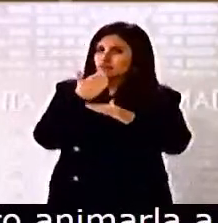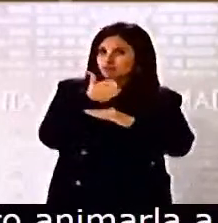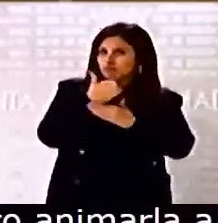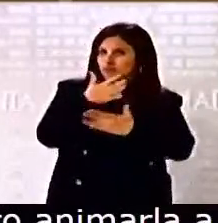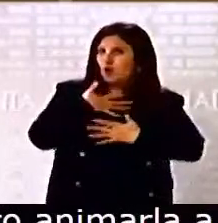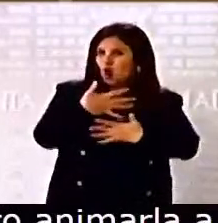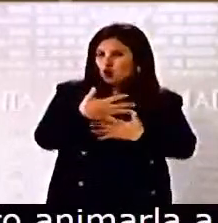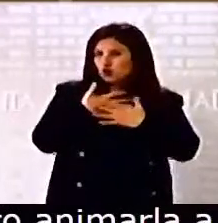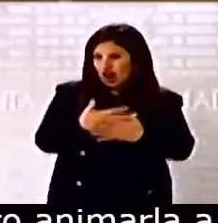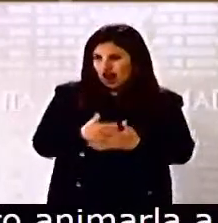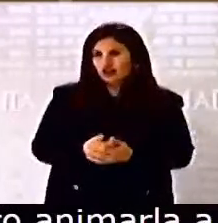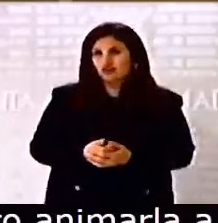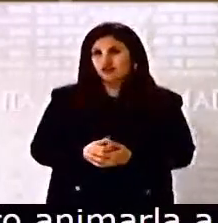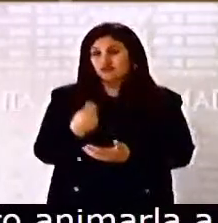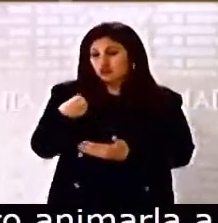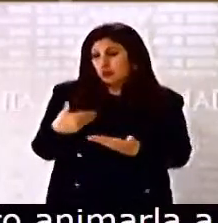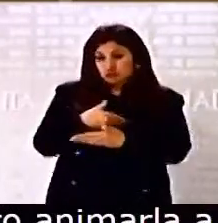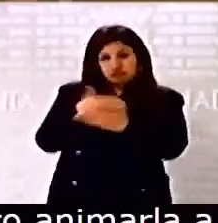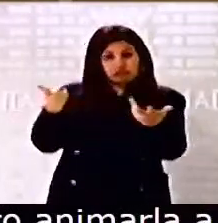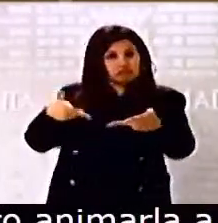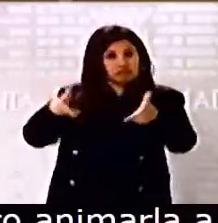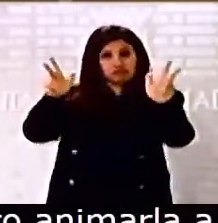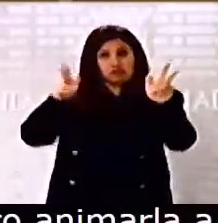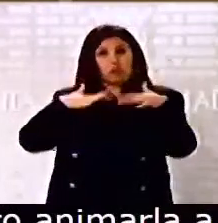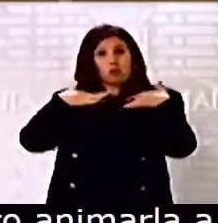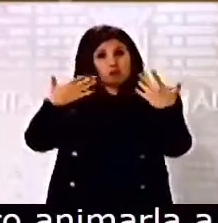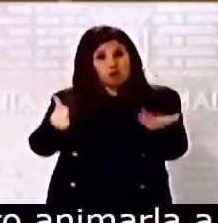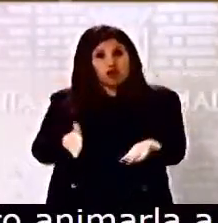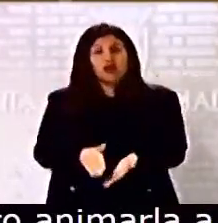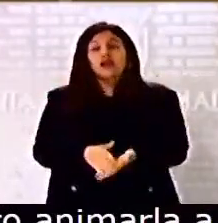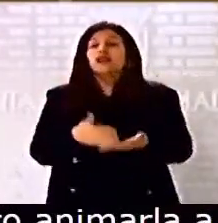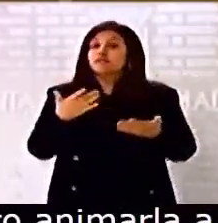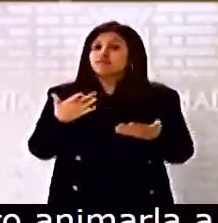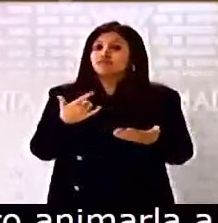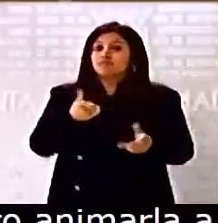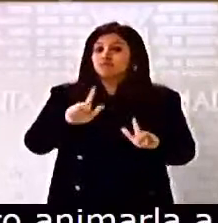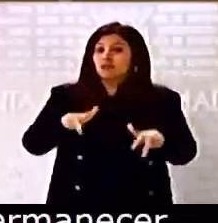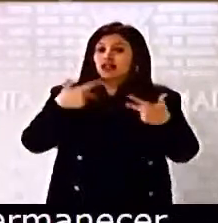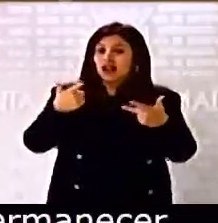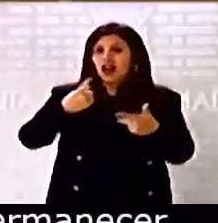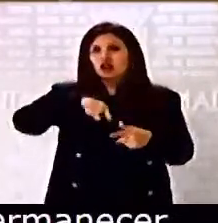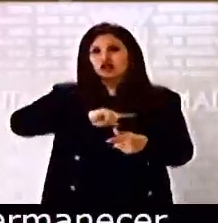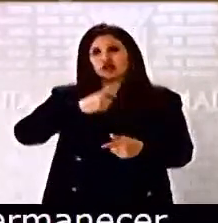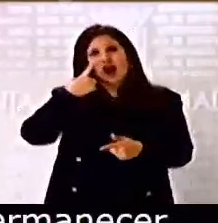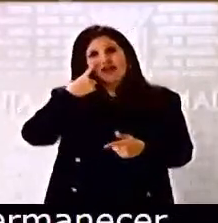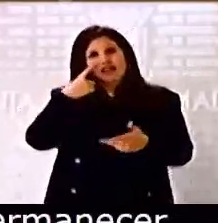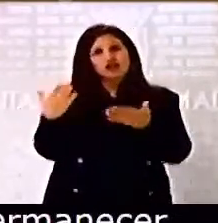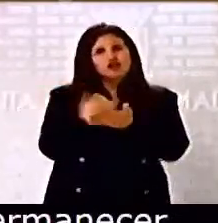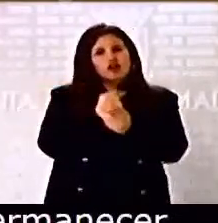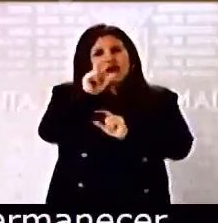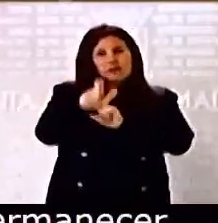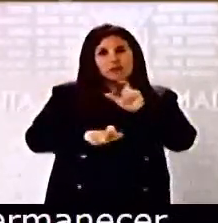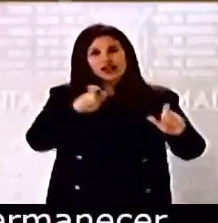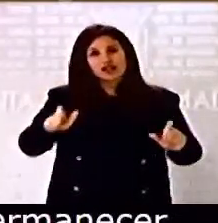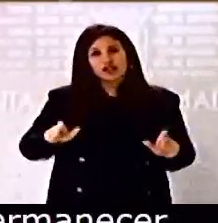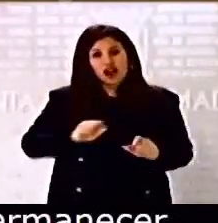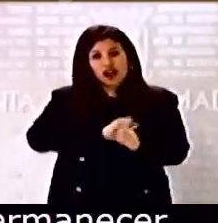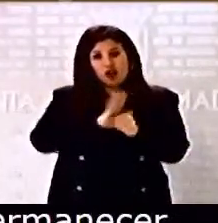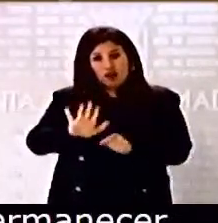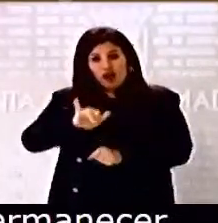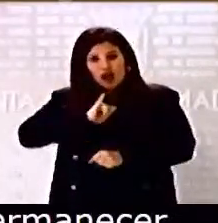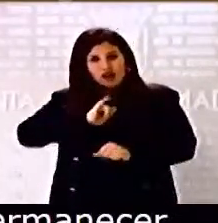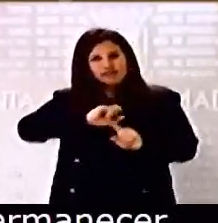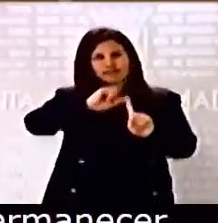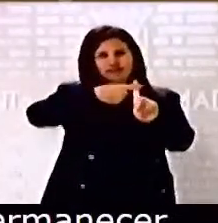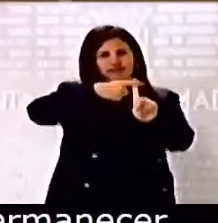que nos permite poner de manifiesto toda la infección para que podamos sanar a la sociedad de